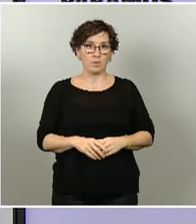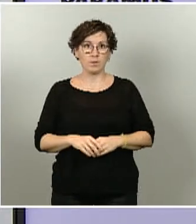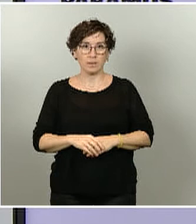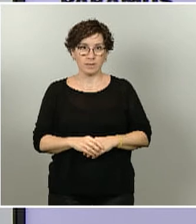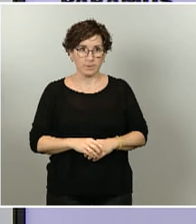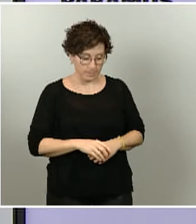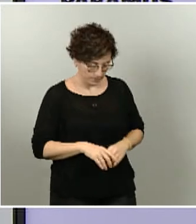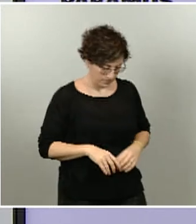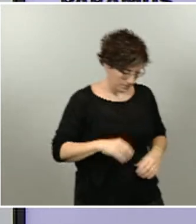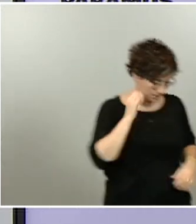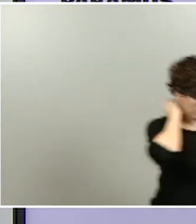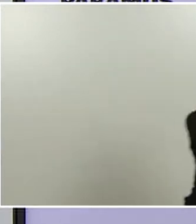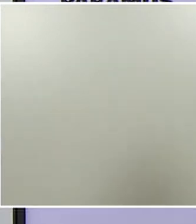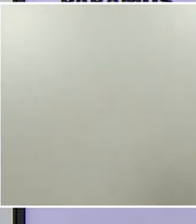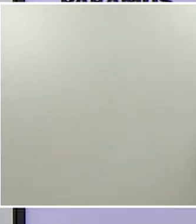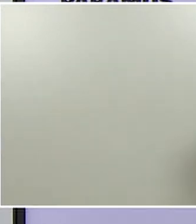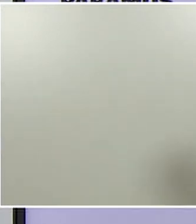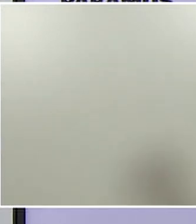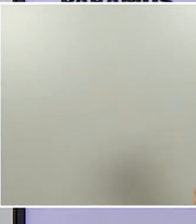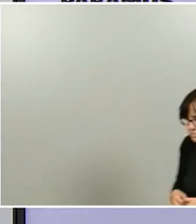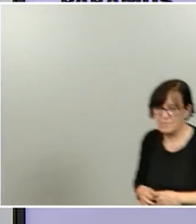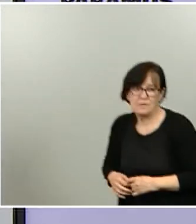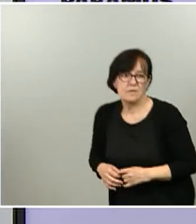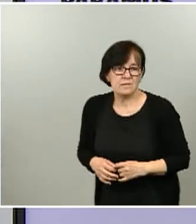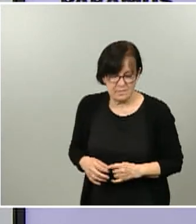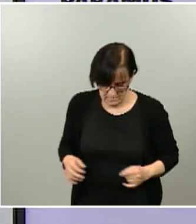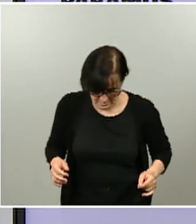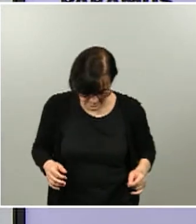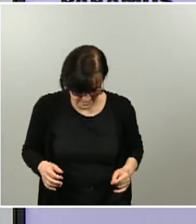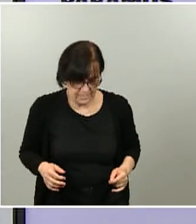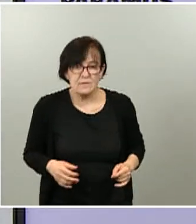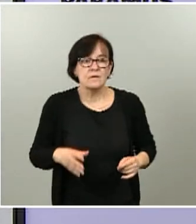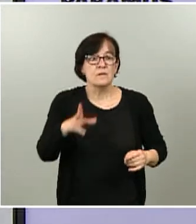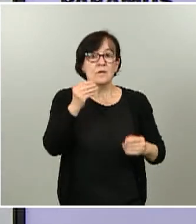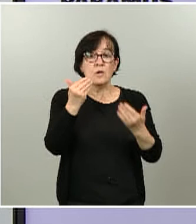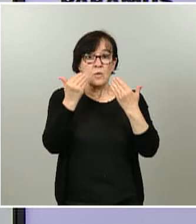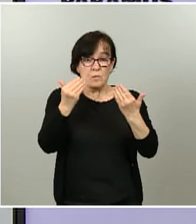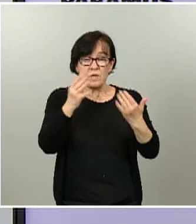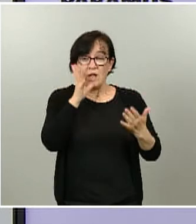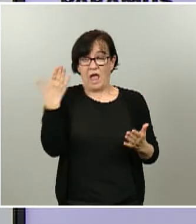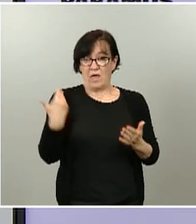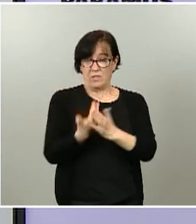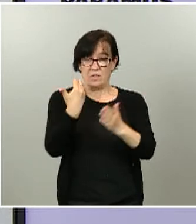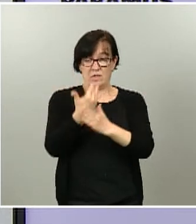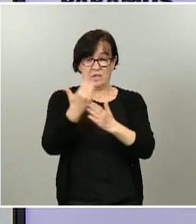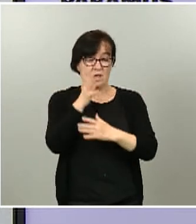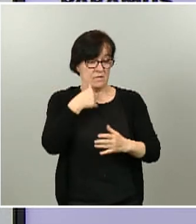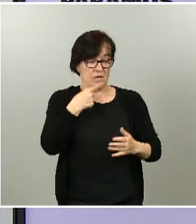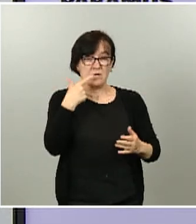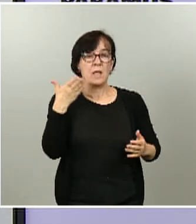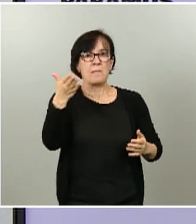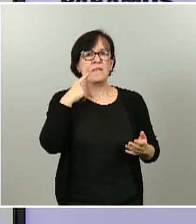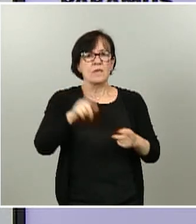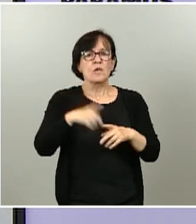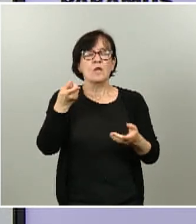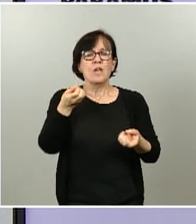Bien, hace unos días, en ocasión de una pregunta similar a que me formuló usted, ya indiqué que hemos pedido nueva información actualizada a